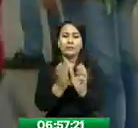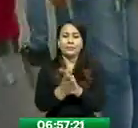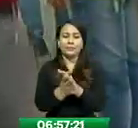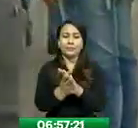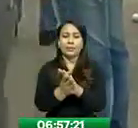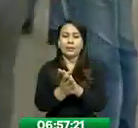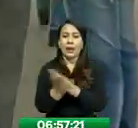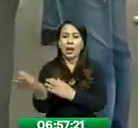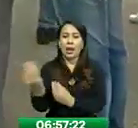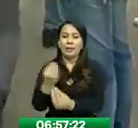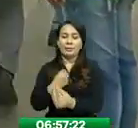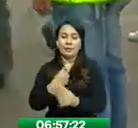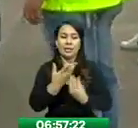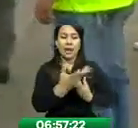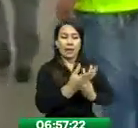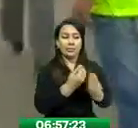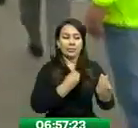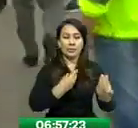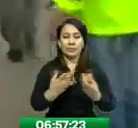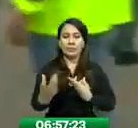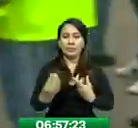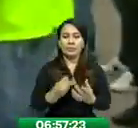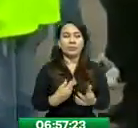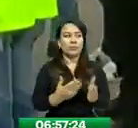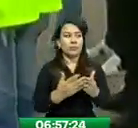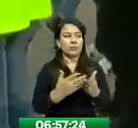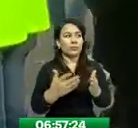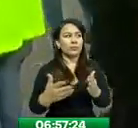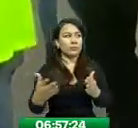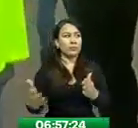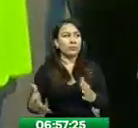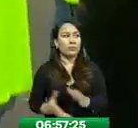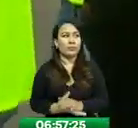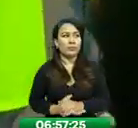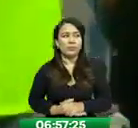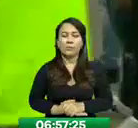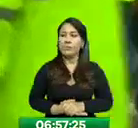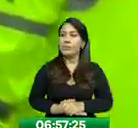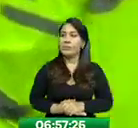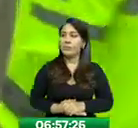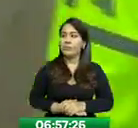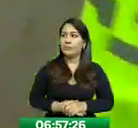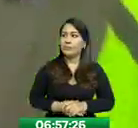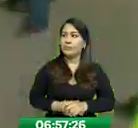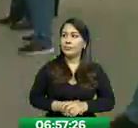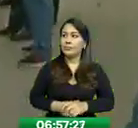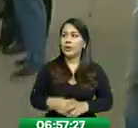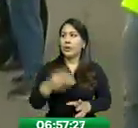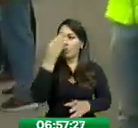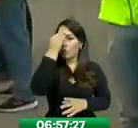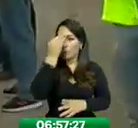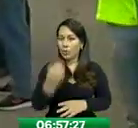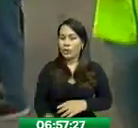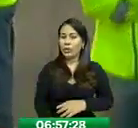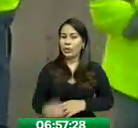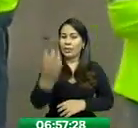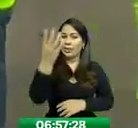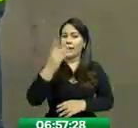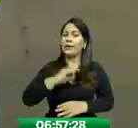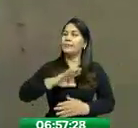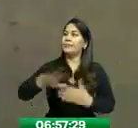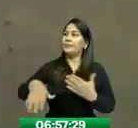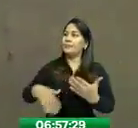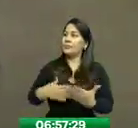dice la oficial, está acá. Sí. Ah, bueno, ya está. Ah, no, estaba afuera. Buen día. Buenos días, estimado oficial. Usted me está jugando el gato y el